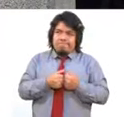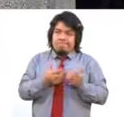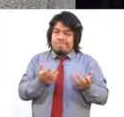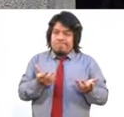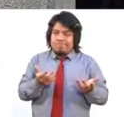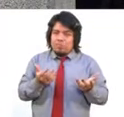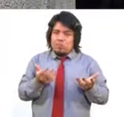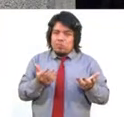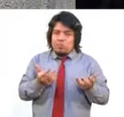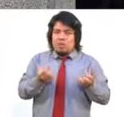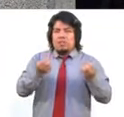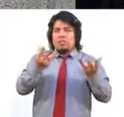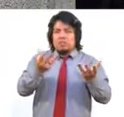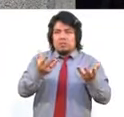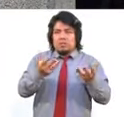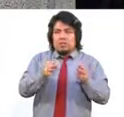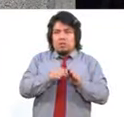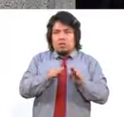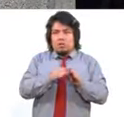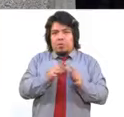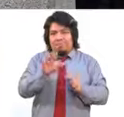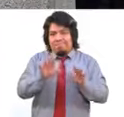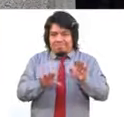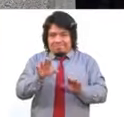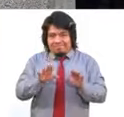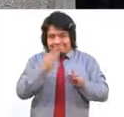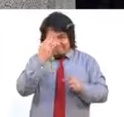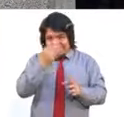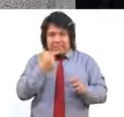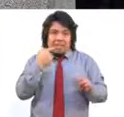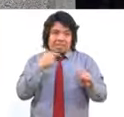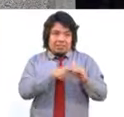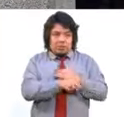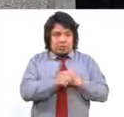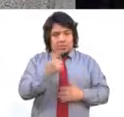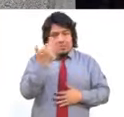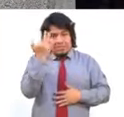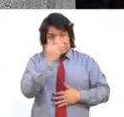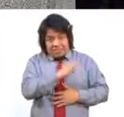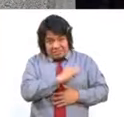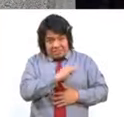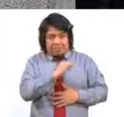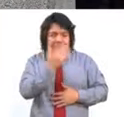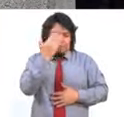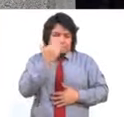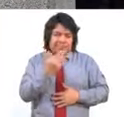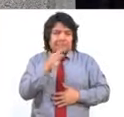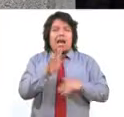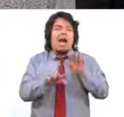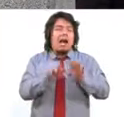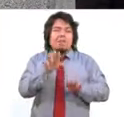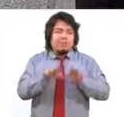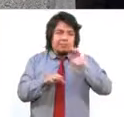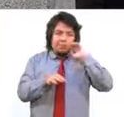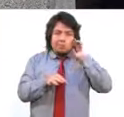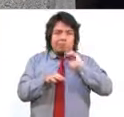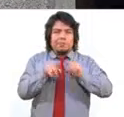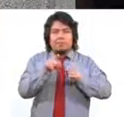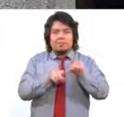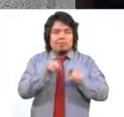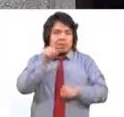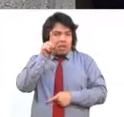se ha tornado falso? Muchas veces, por diferentes circunstancias, las mujeres, no sé si